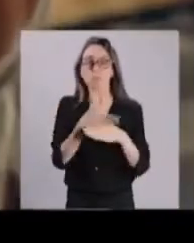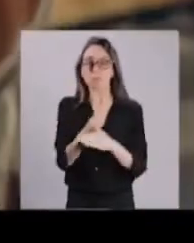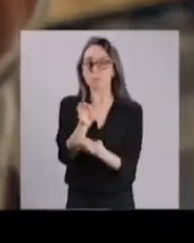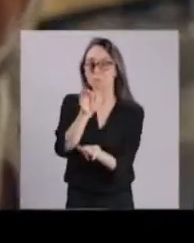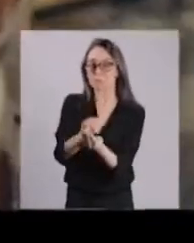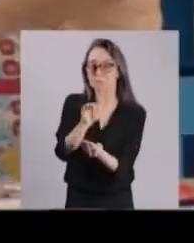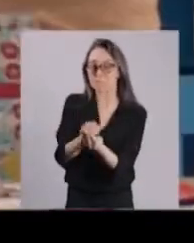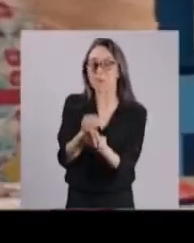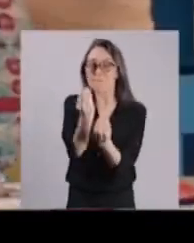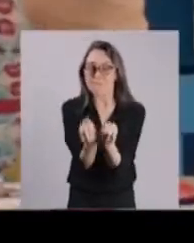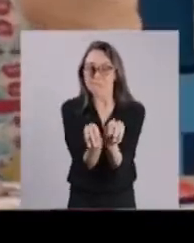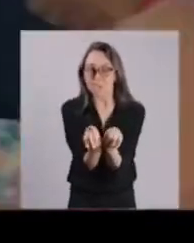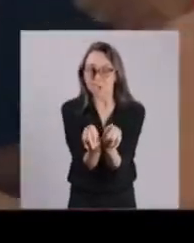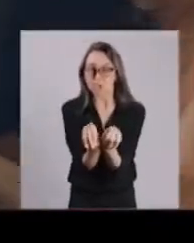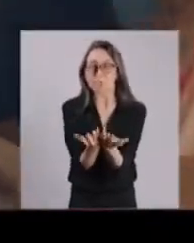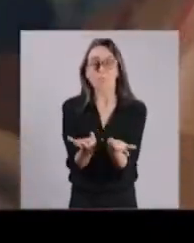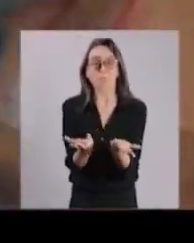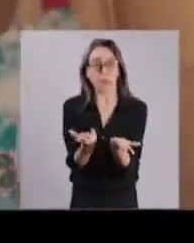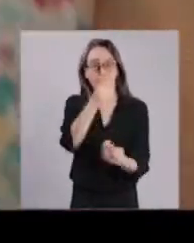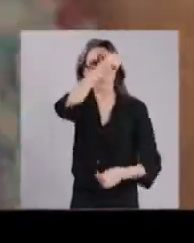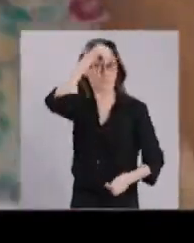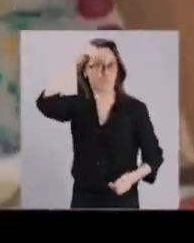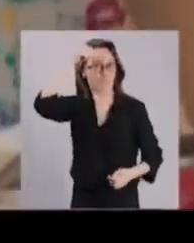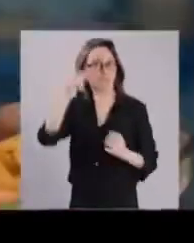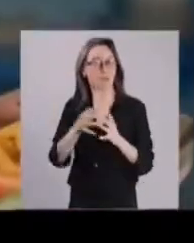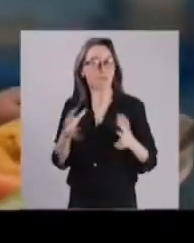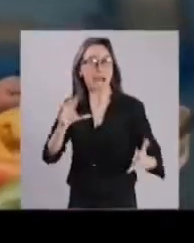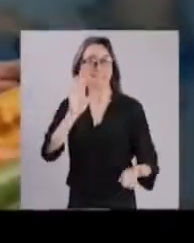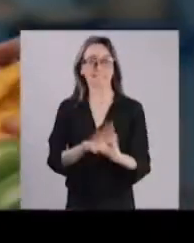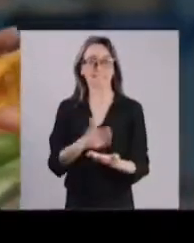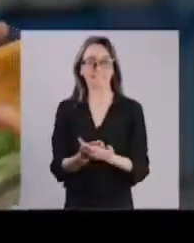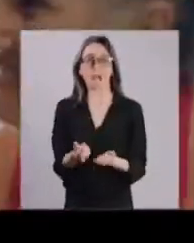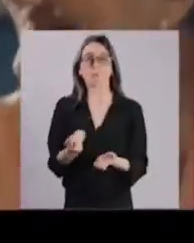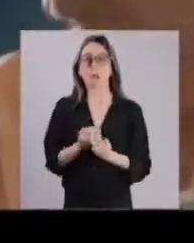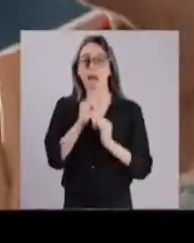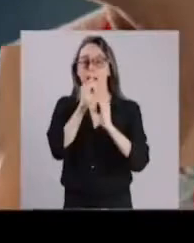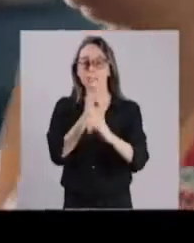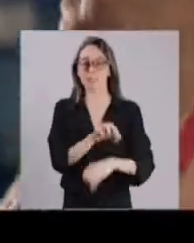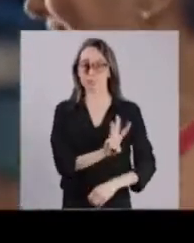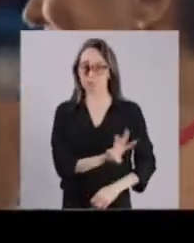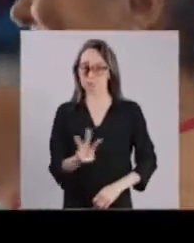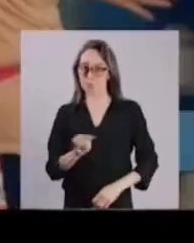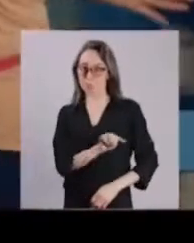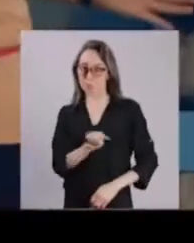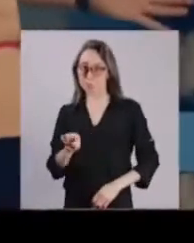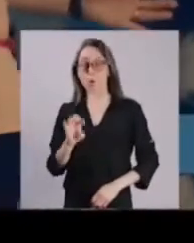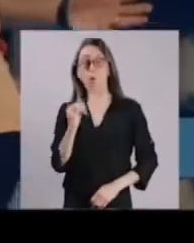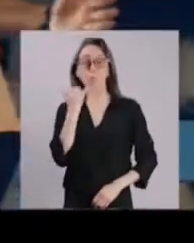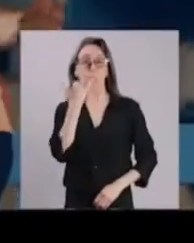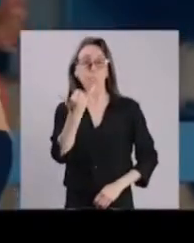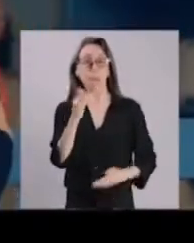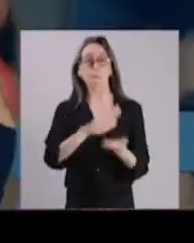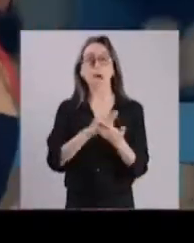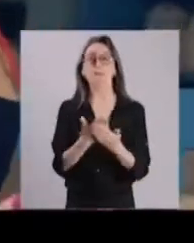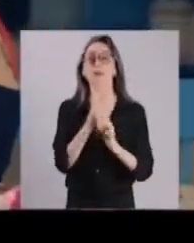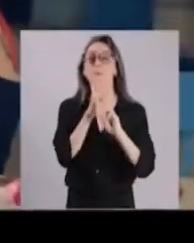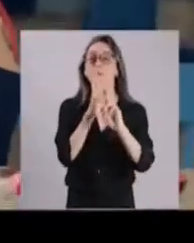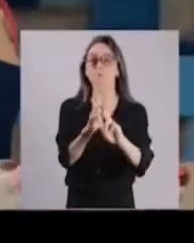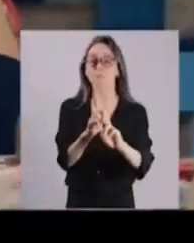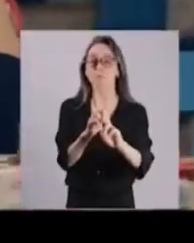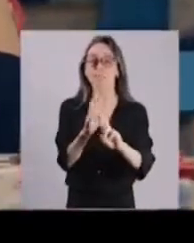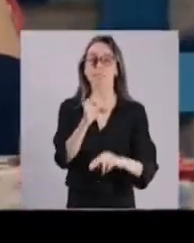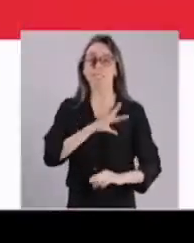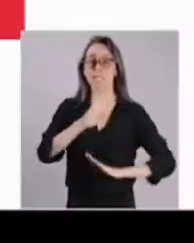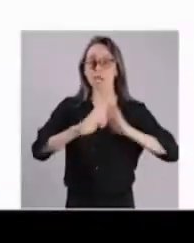carne, pescados y mariscos bien cocidos. Todo sea por un verano más sano. Más información en minsal.cl o llama a